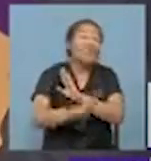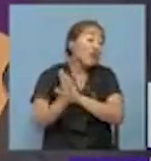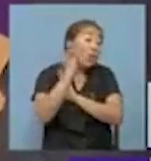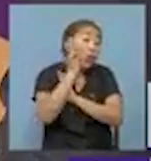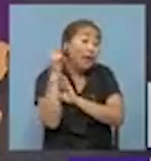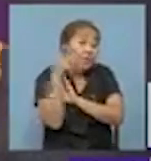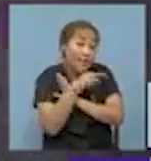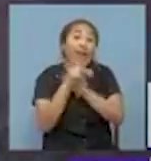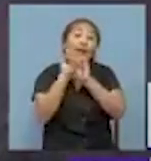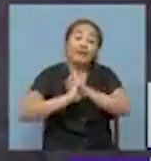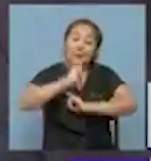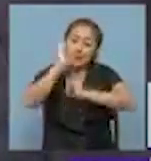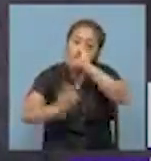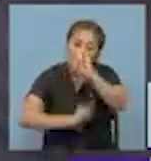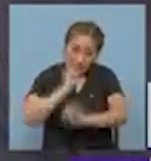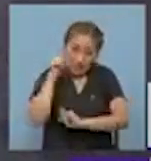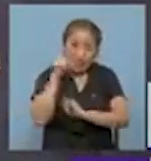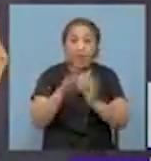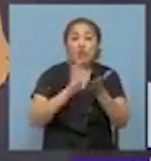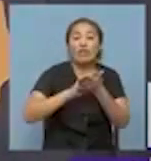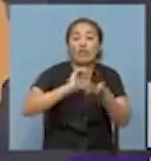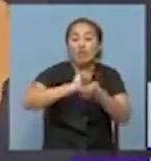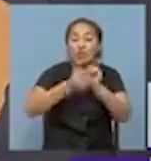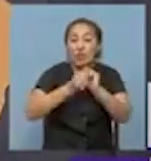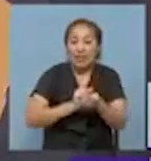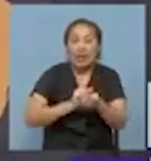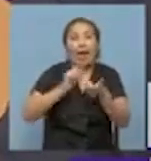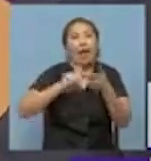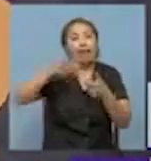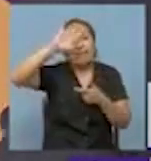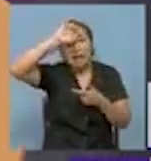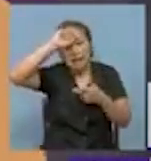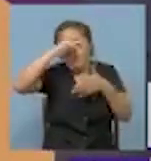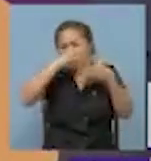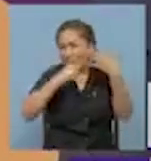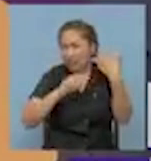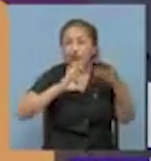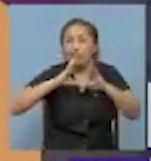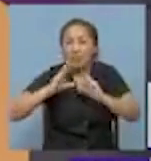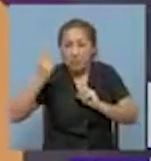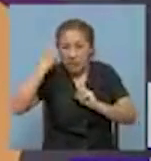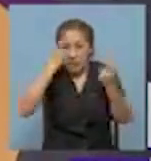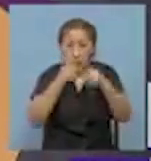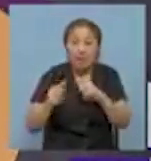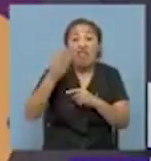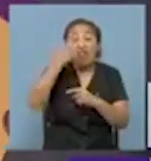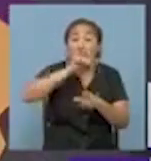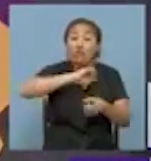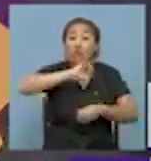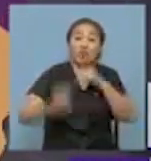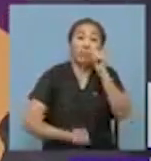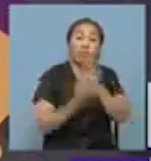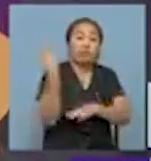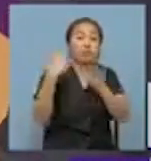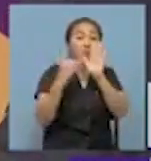y después quisieron hacer una ley que era la ley que se estaba tratando ahora en el congreso con la ideología de género en el artículo